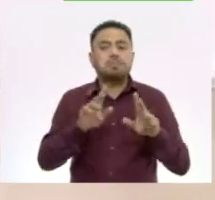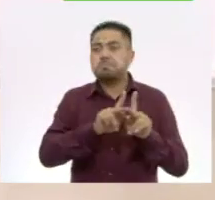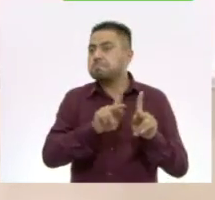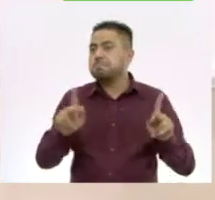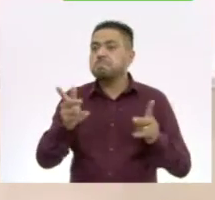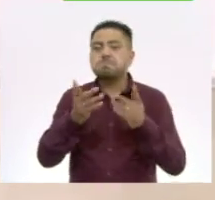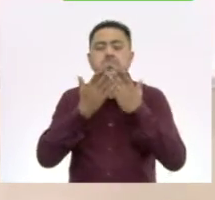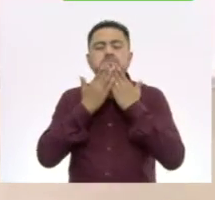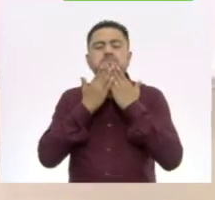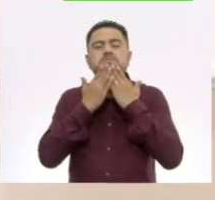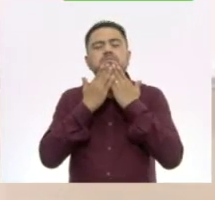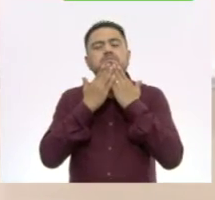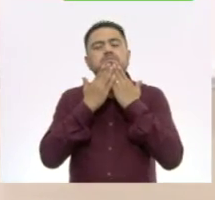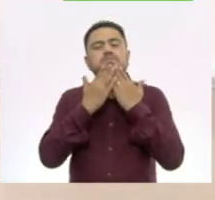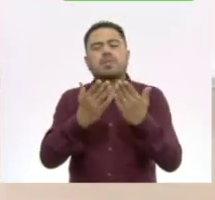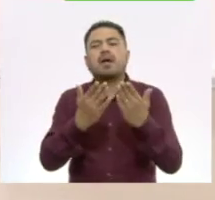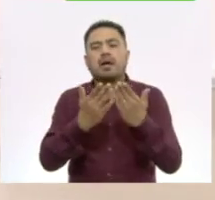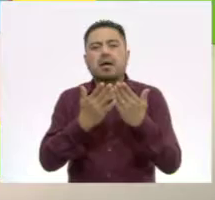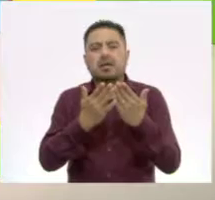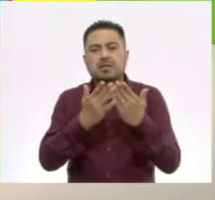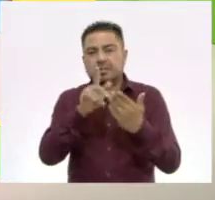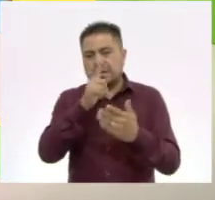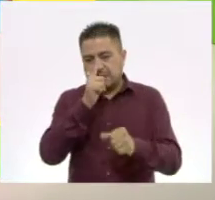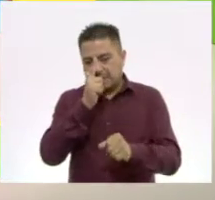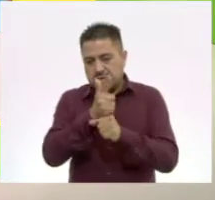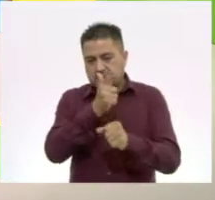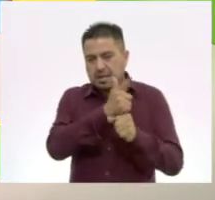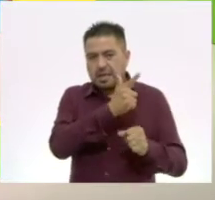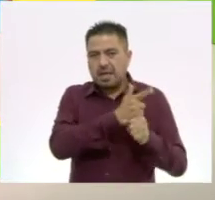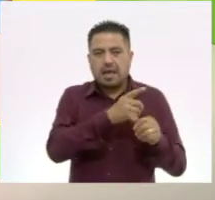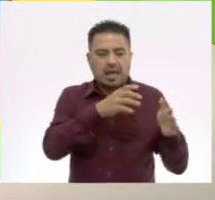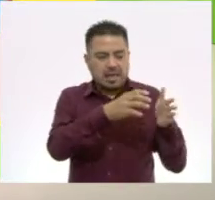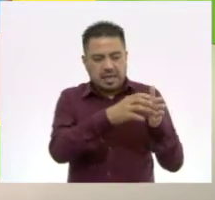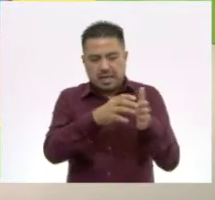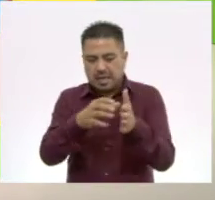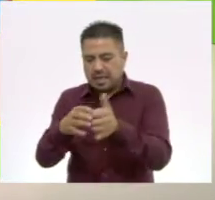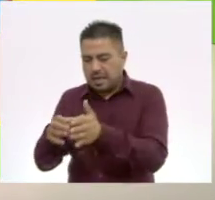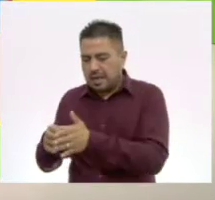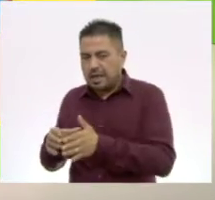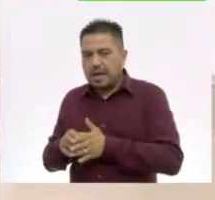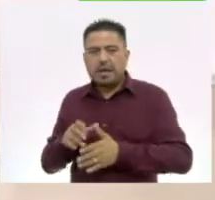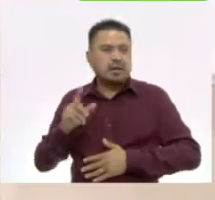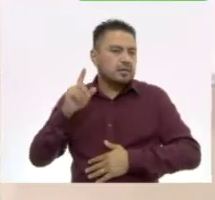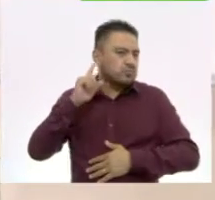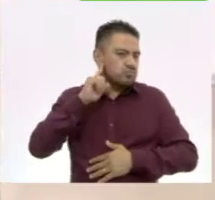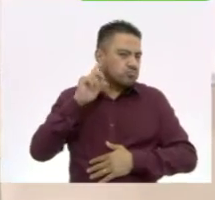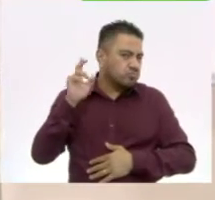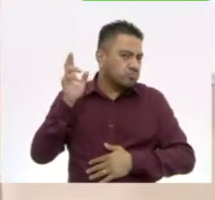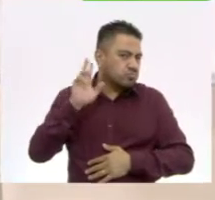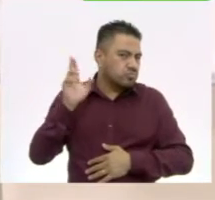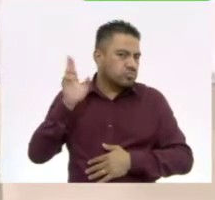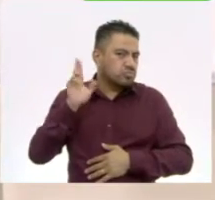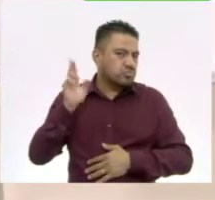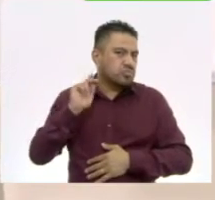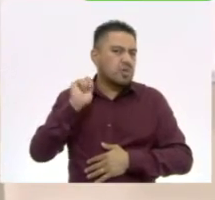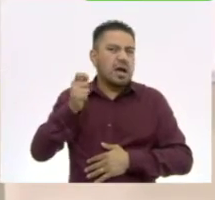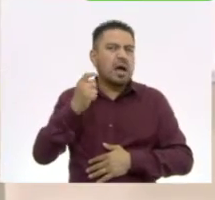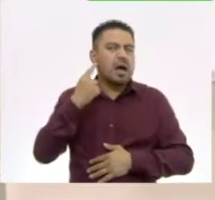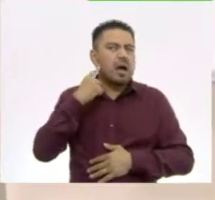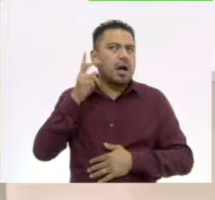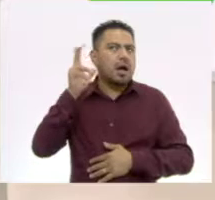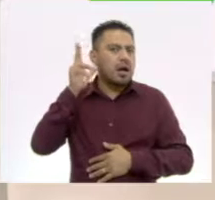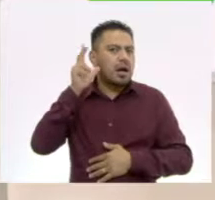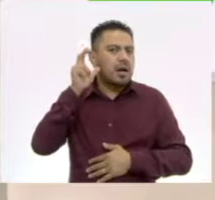muy bien lo que descubrimos en las cajas son las fuentes sonoras de lo que escuchamos